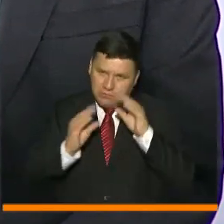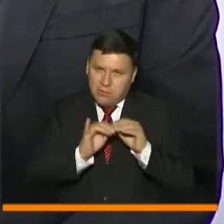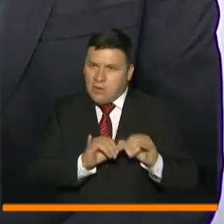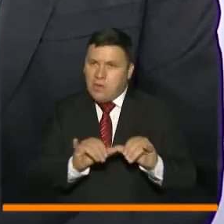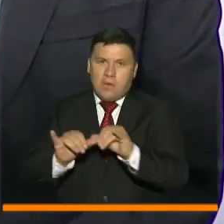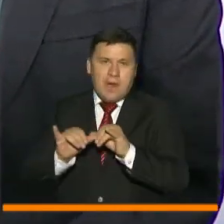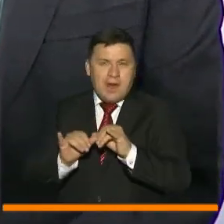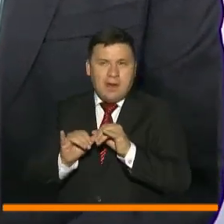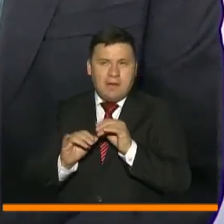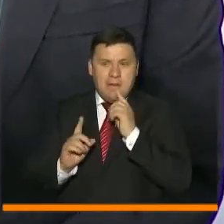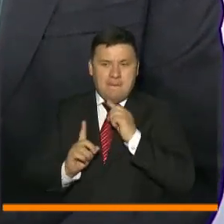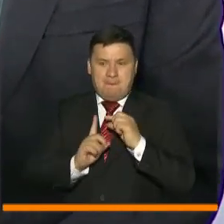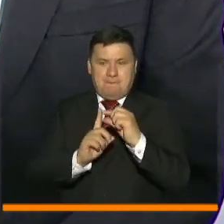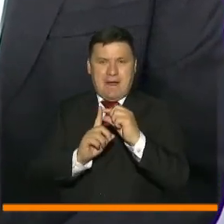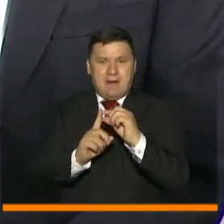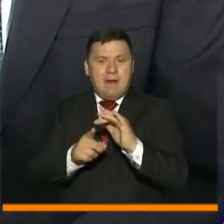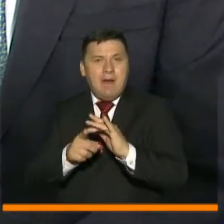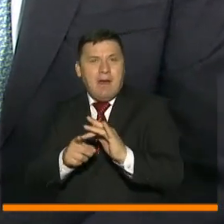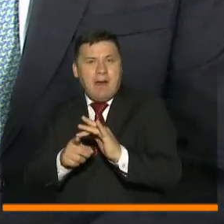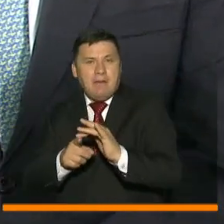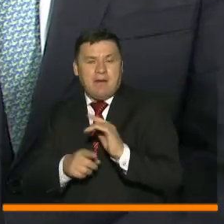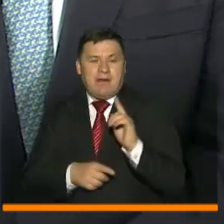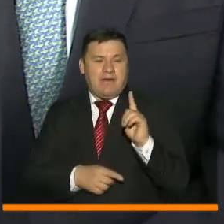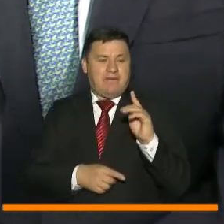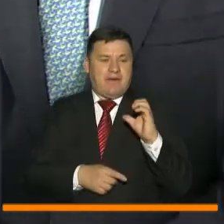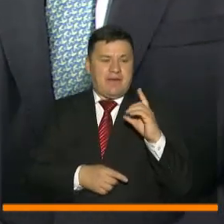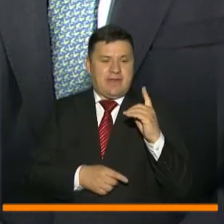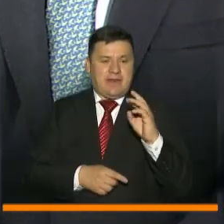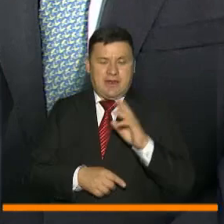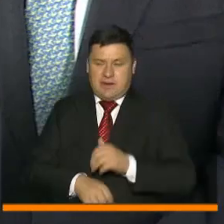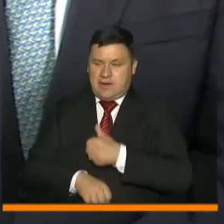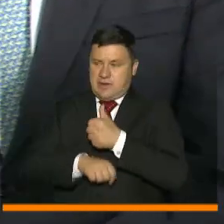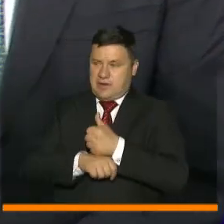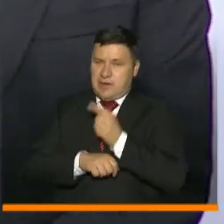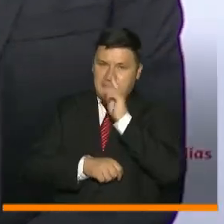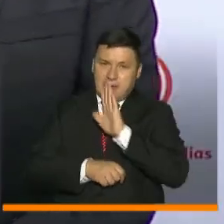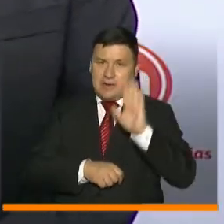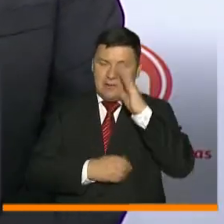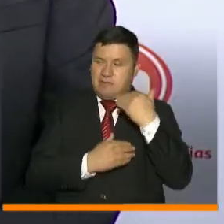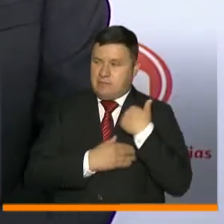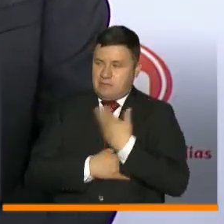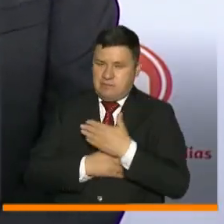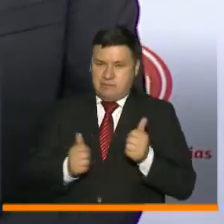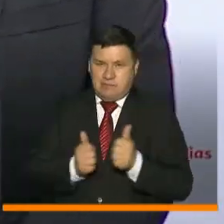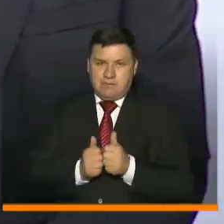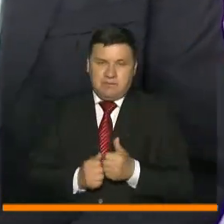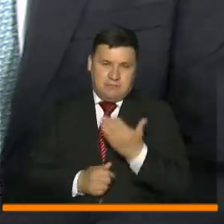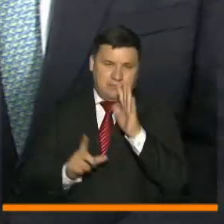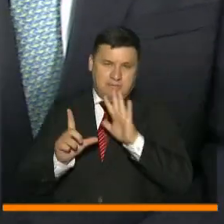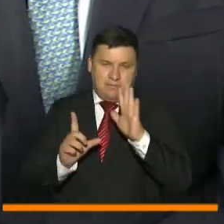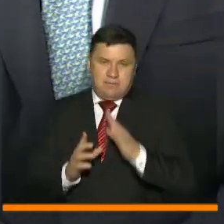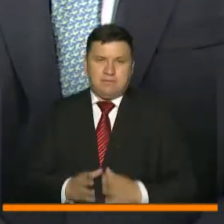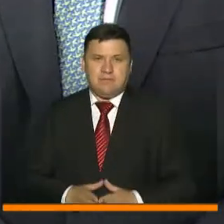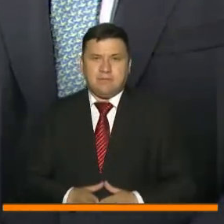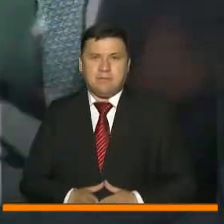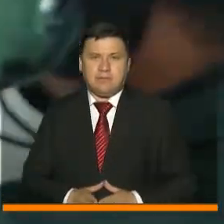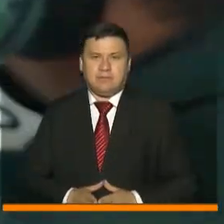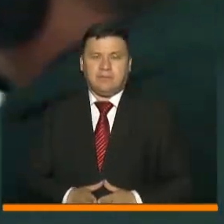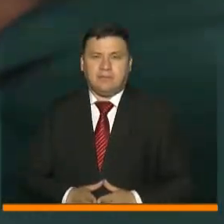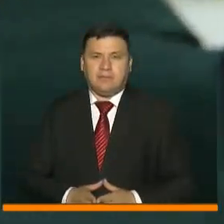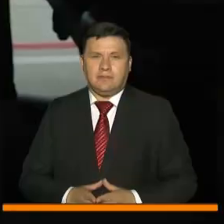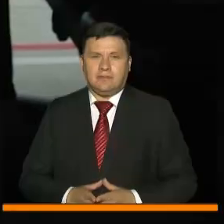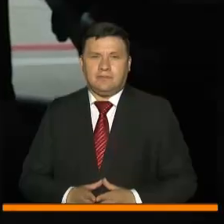acabamos de ver, tanto de palabras de nuestro querido consejero Federico como nuestro director de la Federación Nacional de Departamentos. Demos paso al video, por favor.